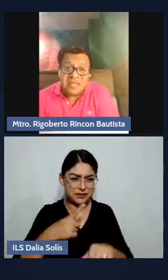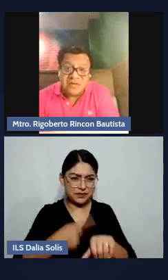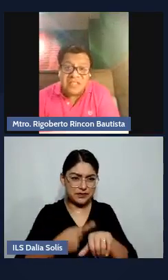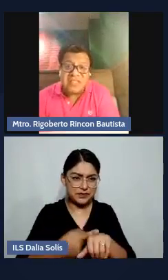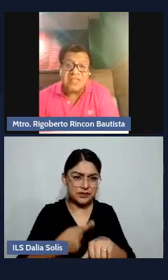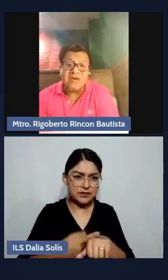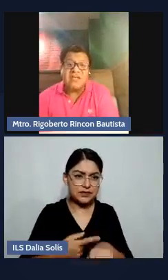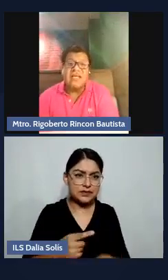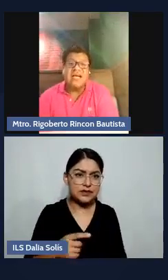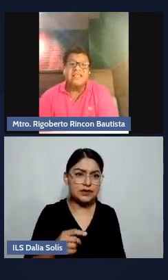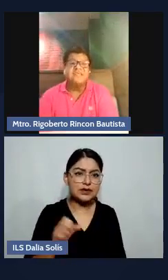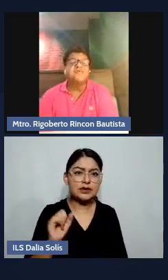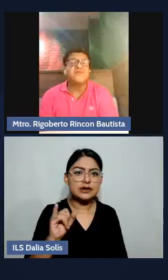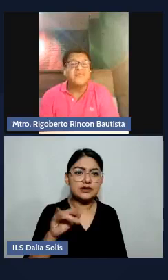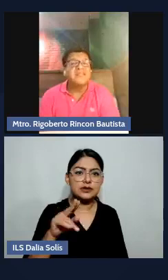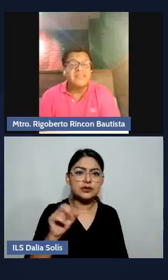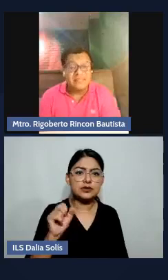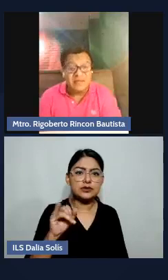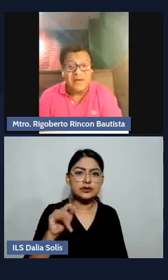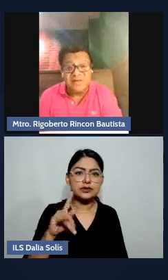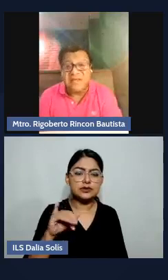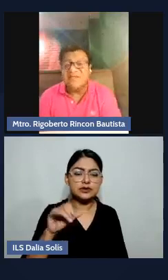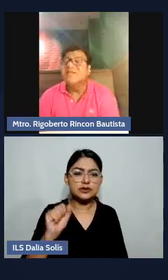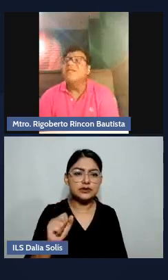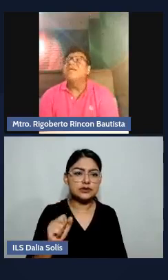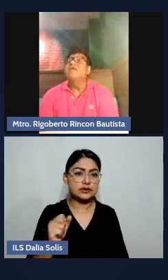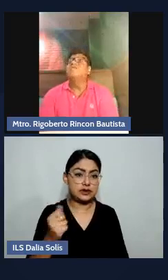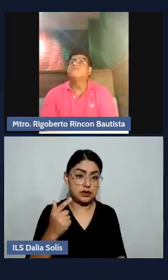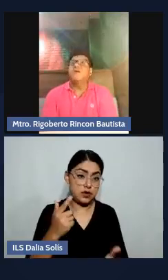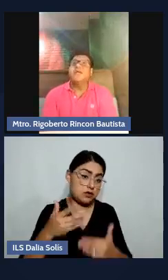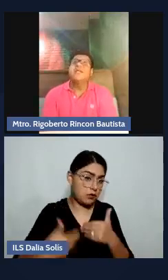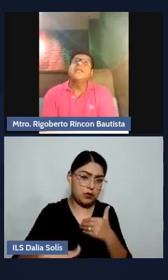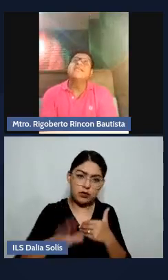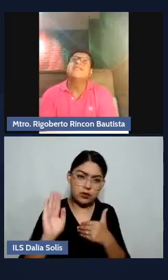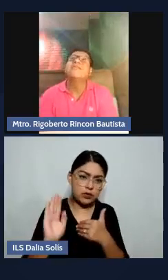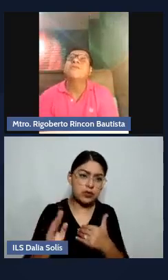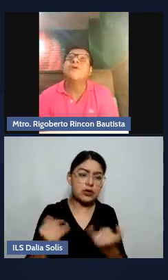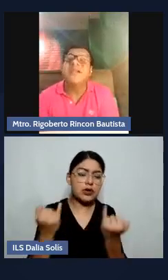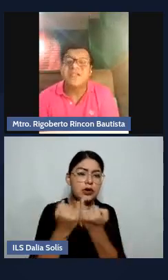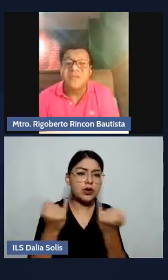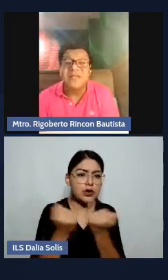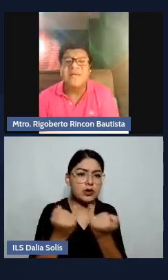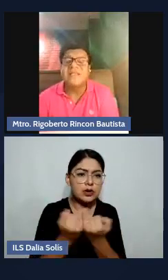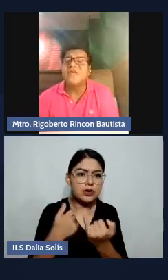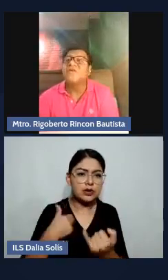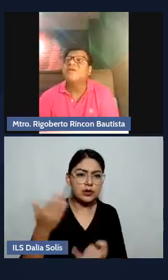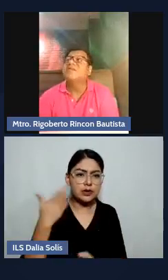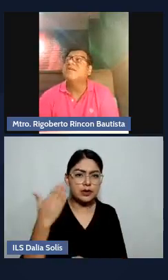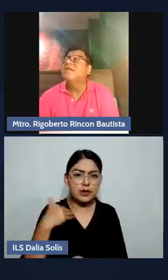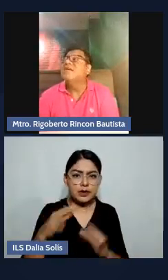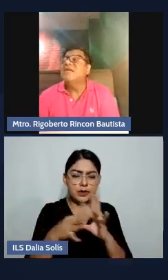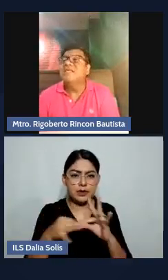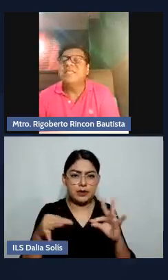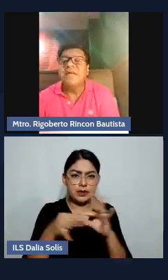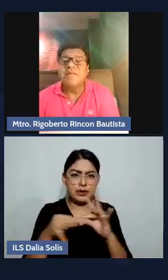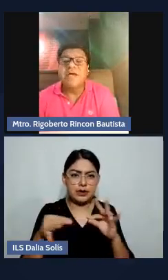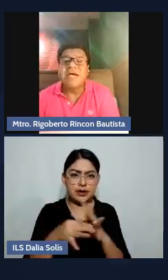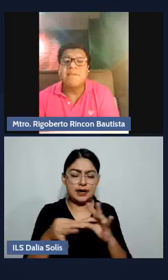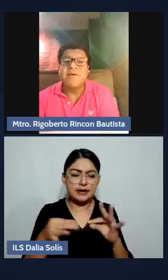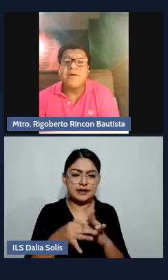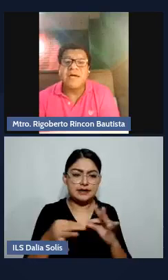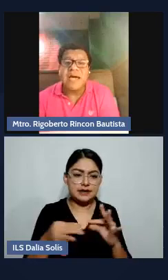rinusitis crónica, disminución del sentido del olfato. Incluso en este tríptico que les comentaba anteriormente, decía, por